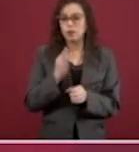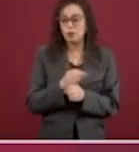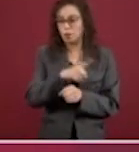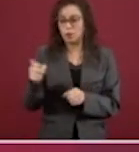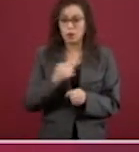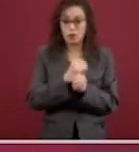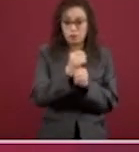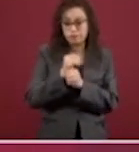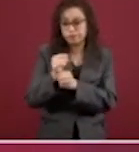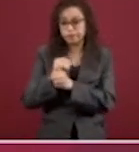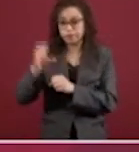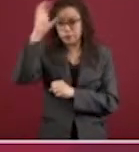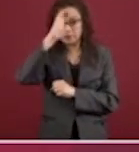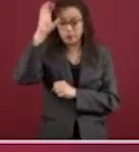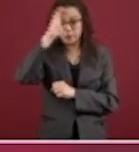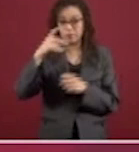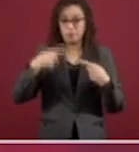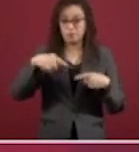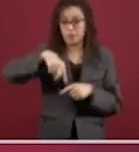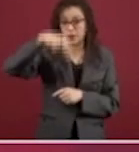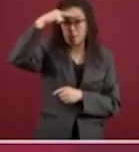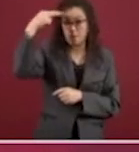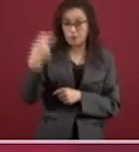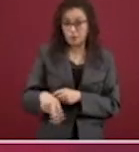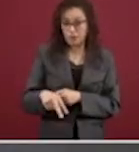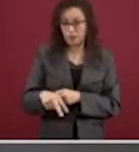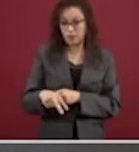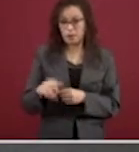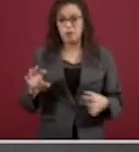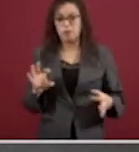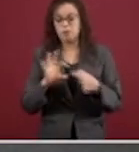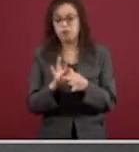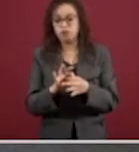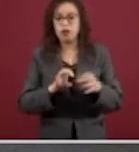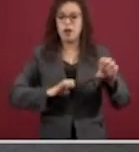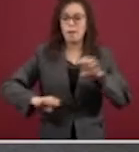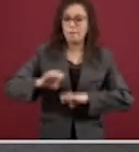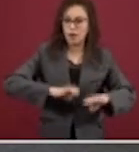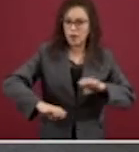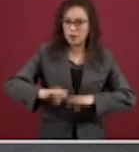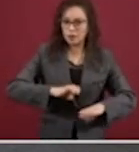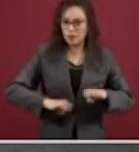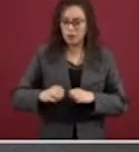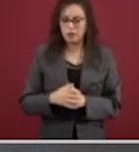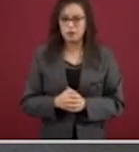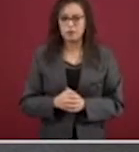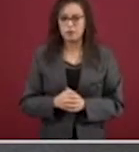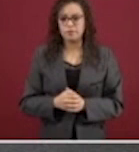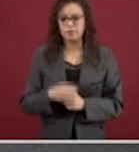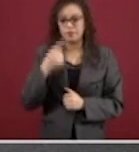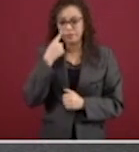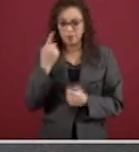investigadores, de científicos mexicanos con empresas que están ya